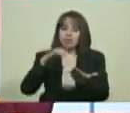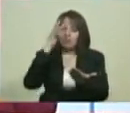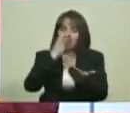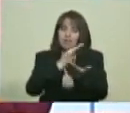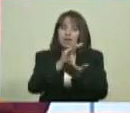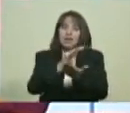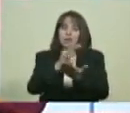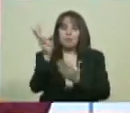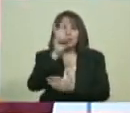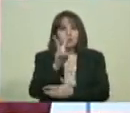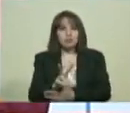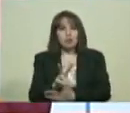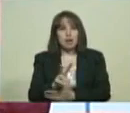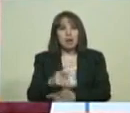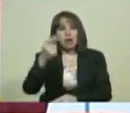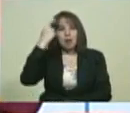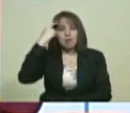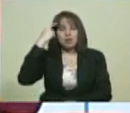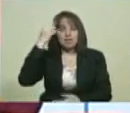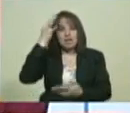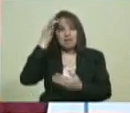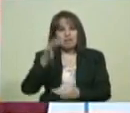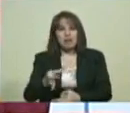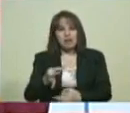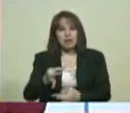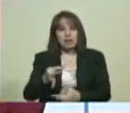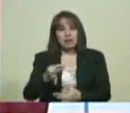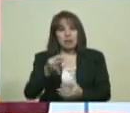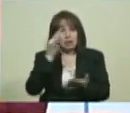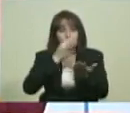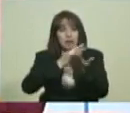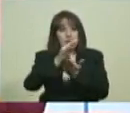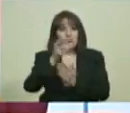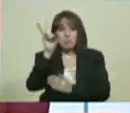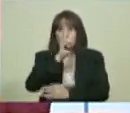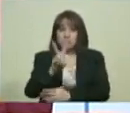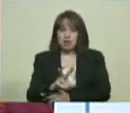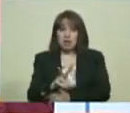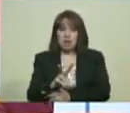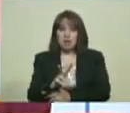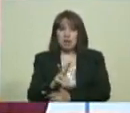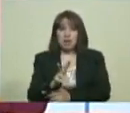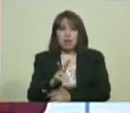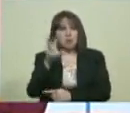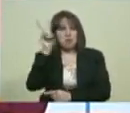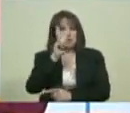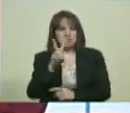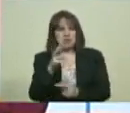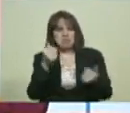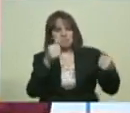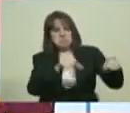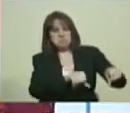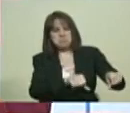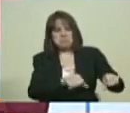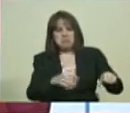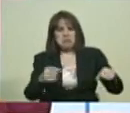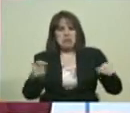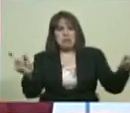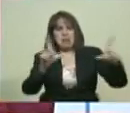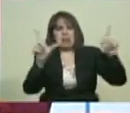sé que el pueblo tiene fe en su patria. Creo en Venezuela, porque a Venezuela no la ha podido desmoralizar ninguna campaña